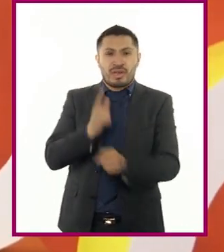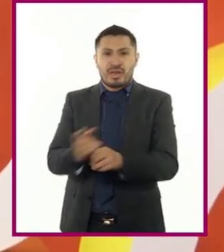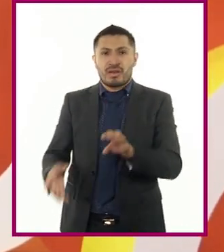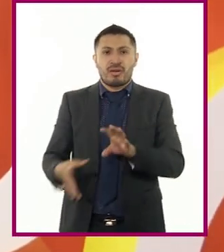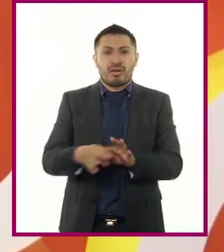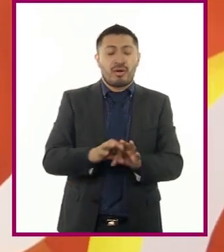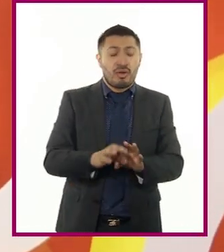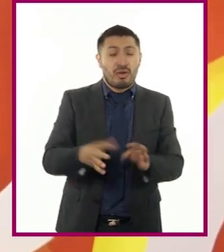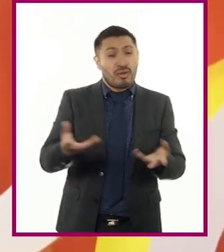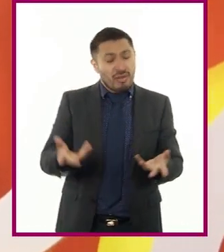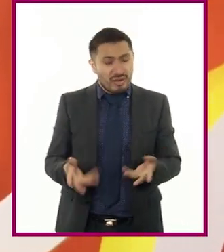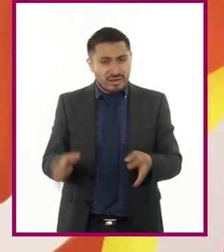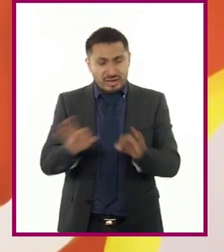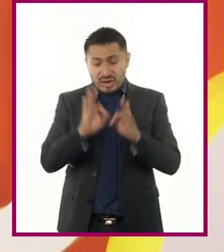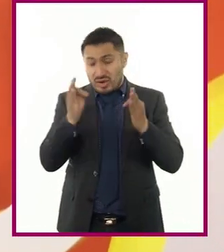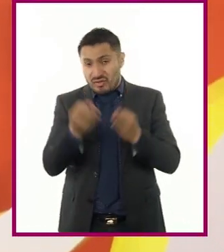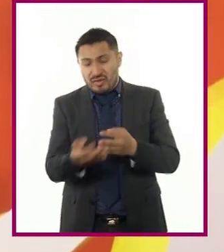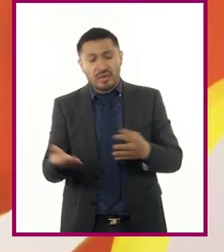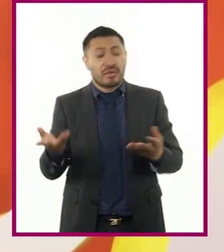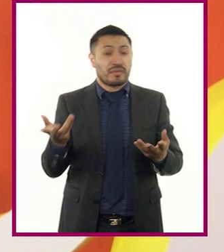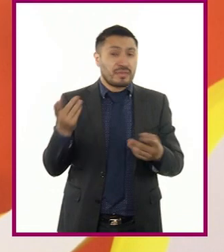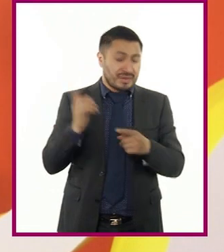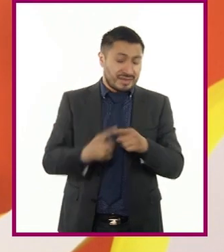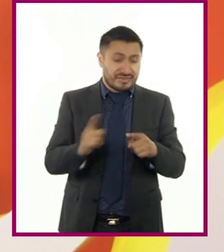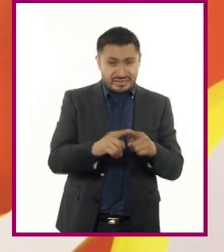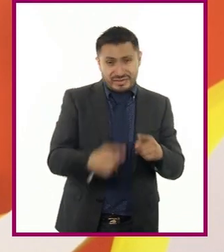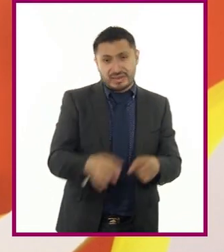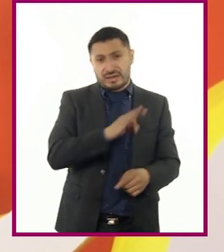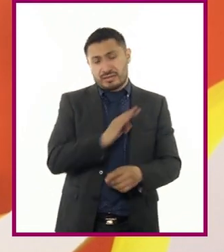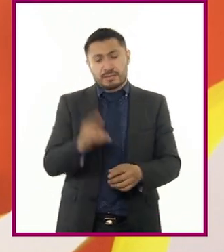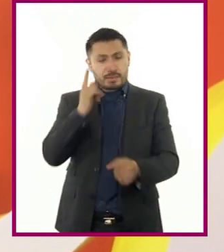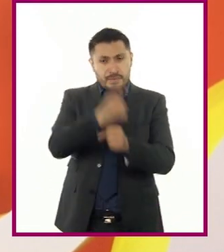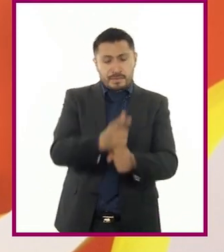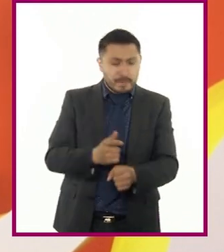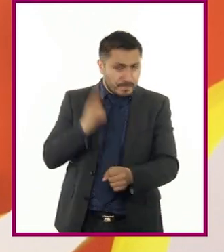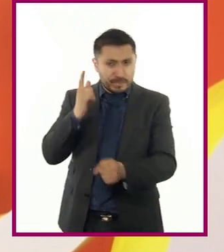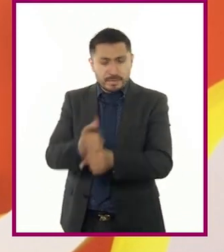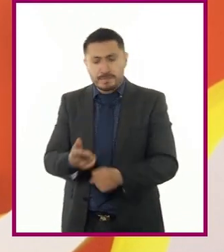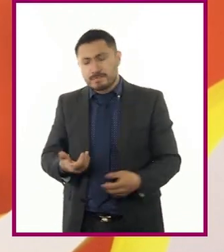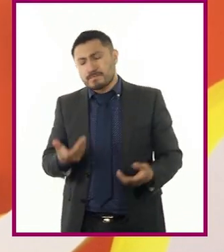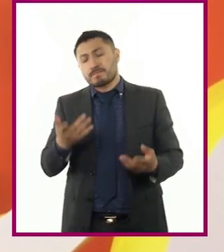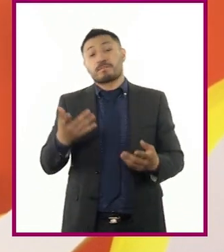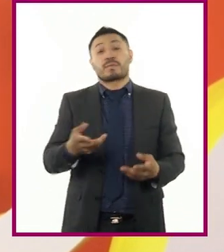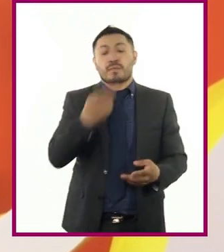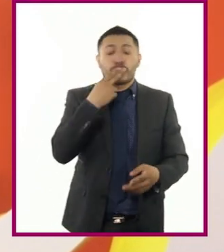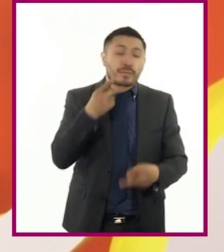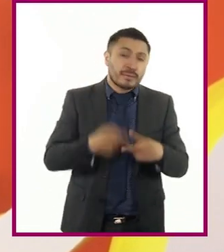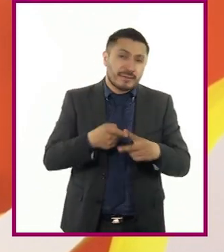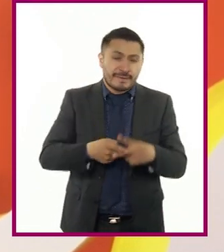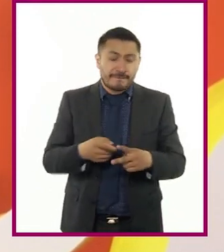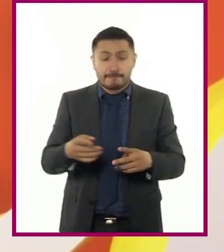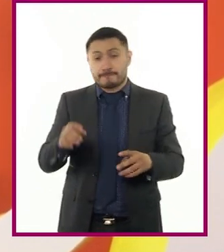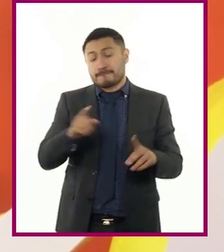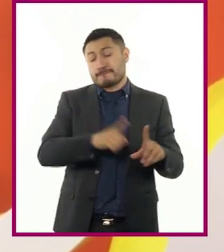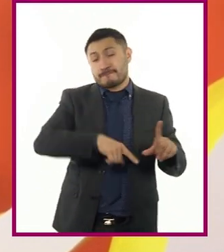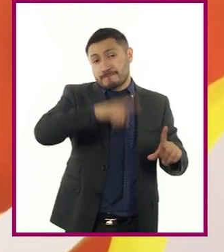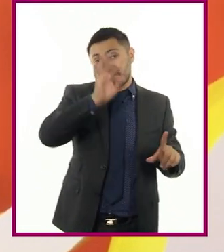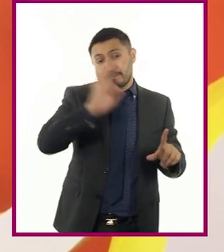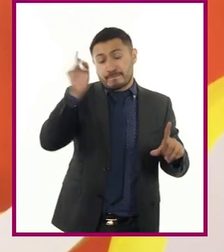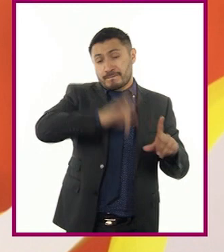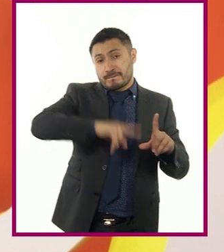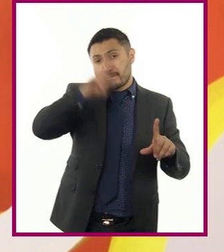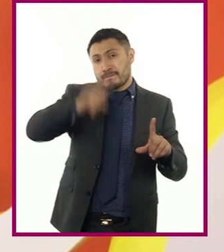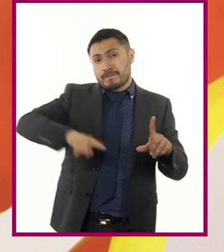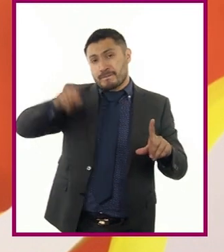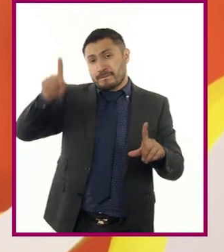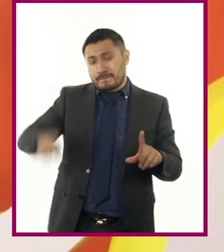y biológicos. Es posible saber con precisión, a través de cálculos matemáticos, si una onda electromagnética